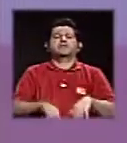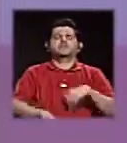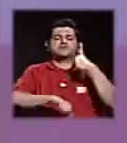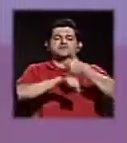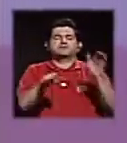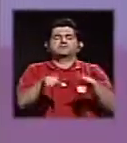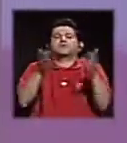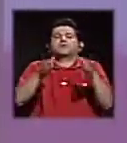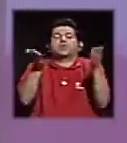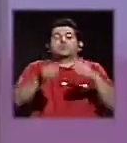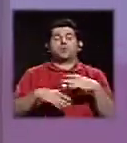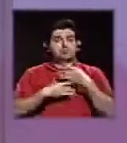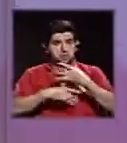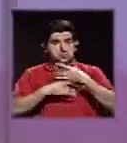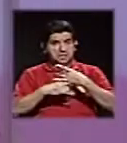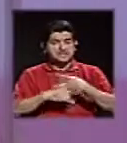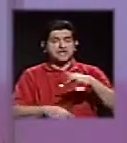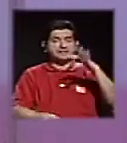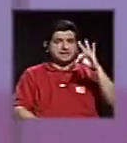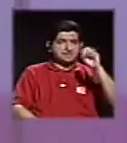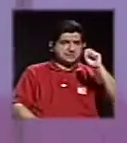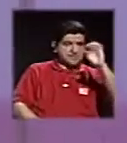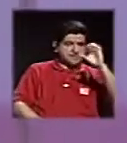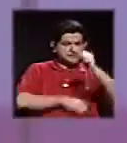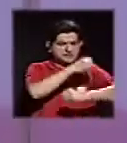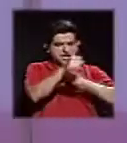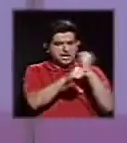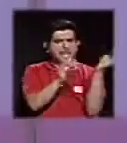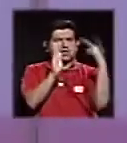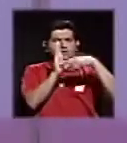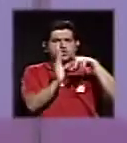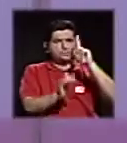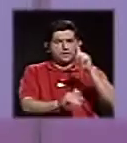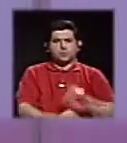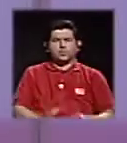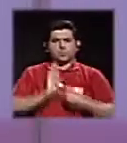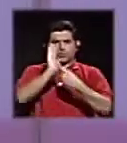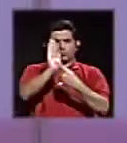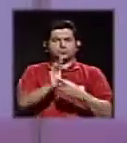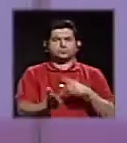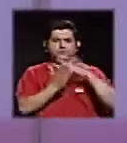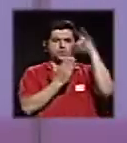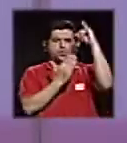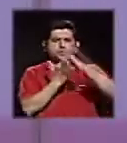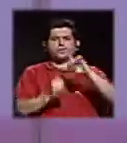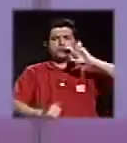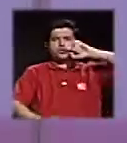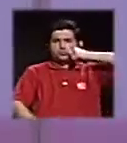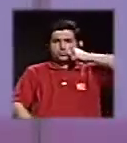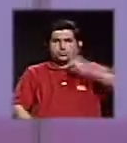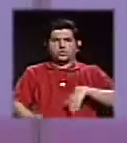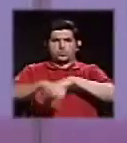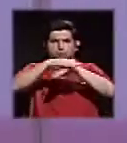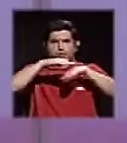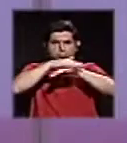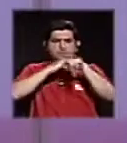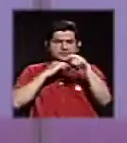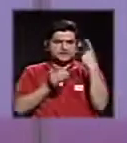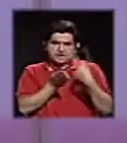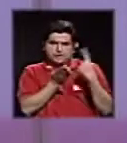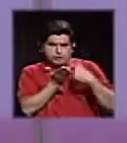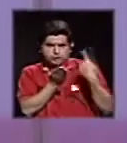interesante el tema porque el tribunal en el año 2001 cuando presentó el proyecto de código sobre la base del cual se